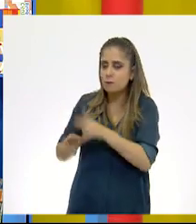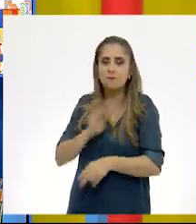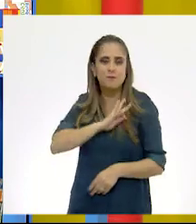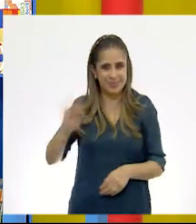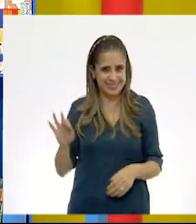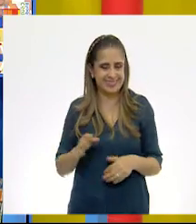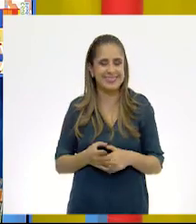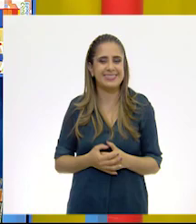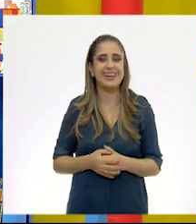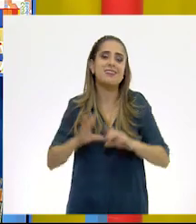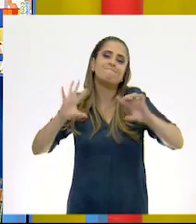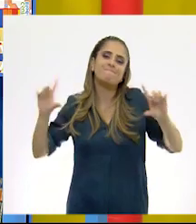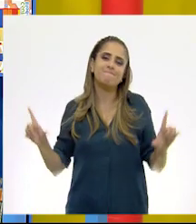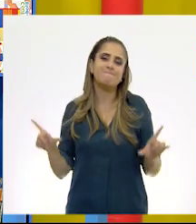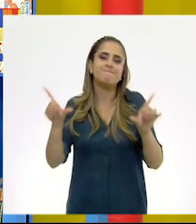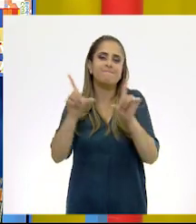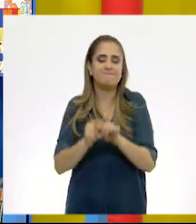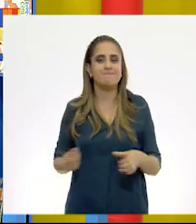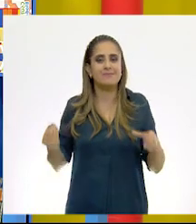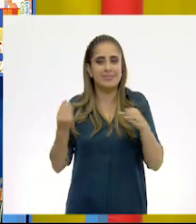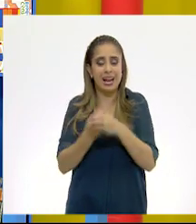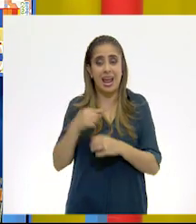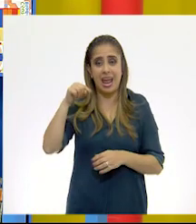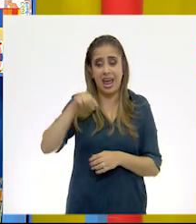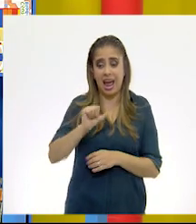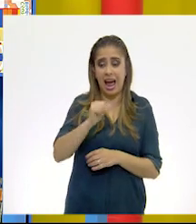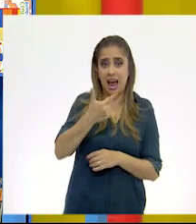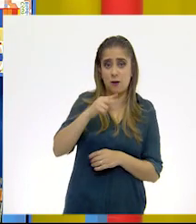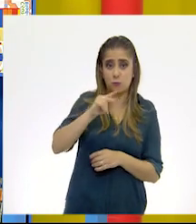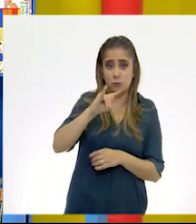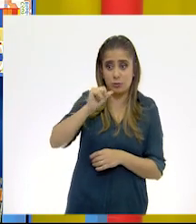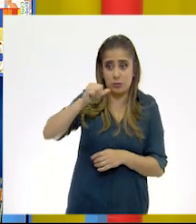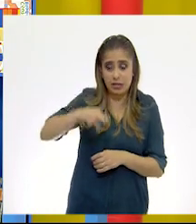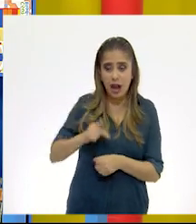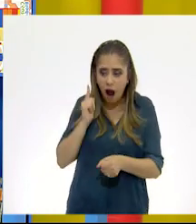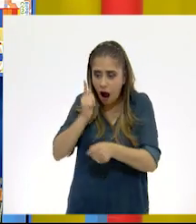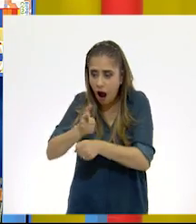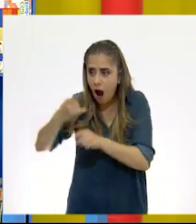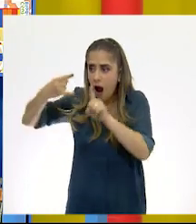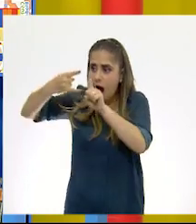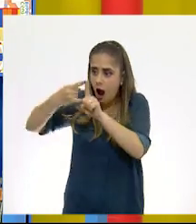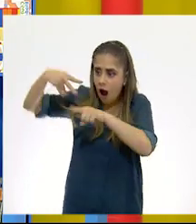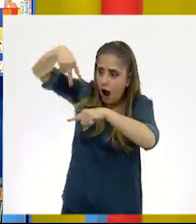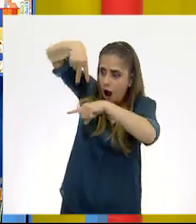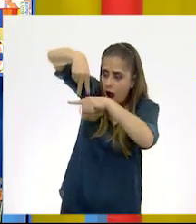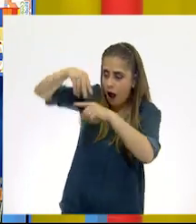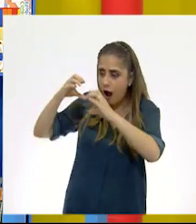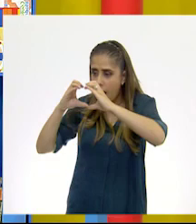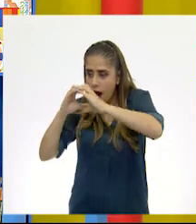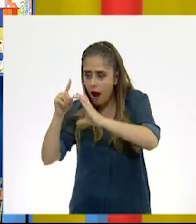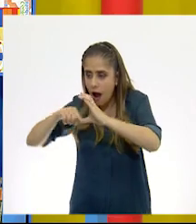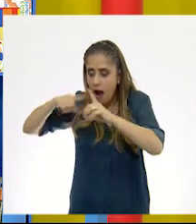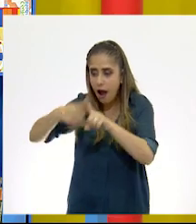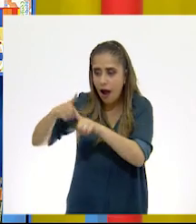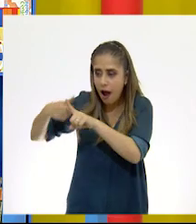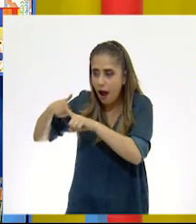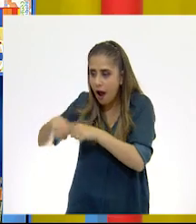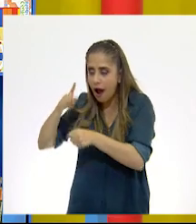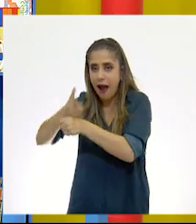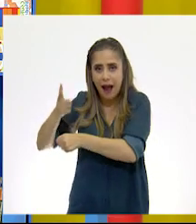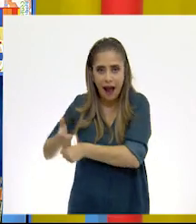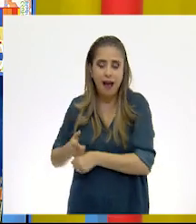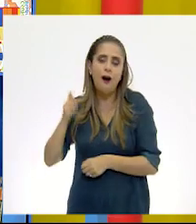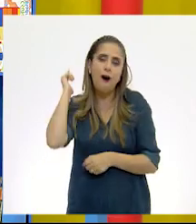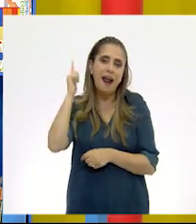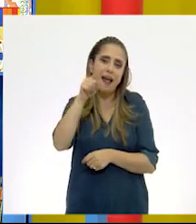lengua materna. Hemos terminado así con Agustín descubre figuras geométricas. Espero que lo hayan disfrutado